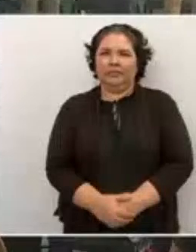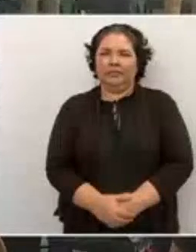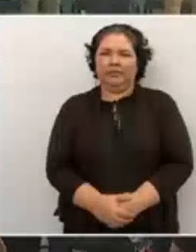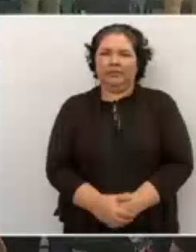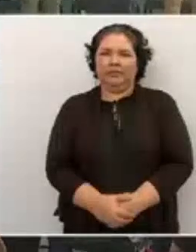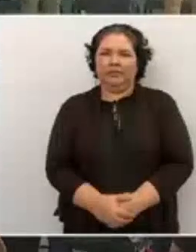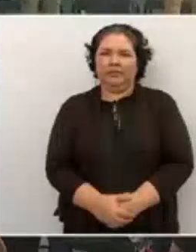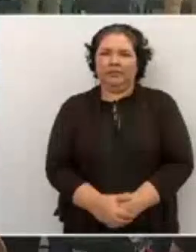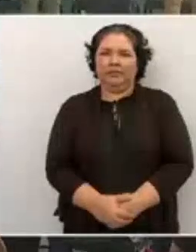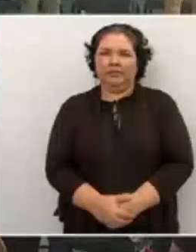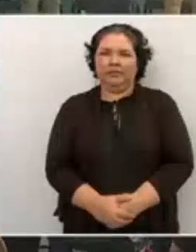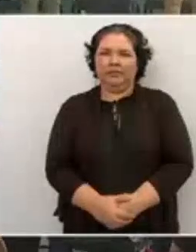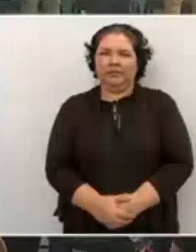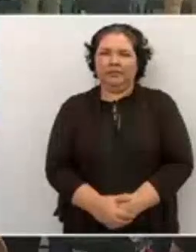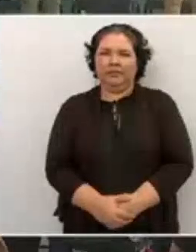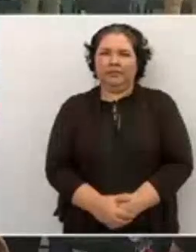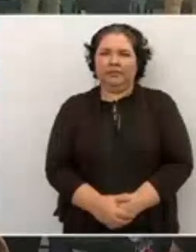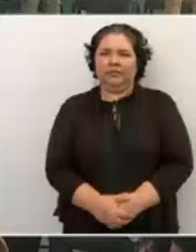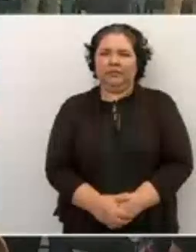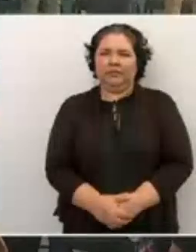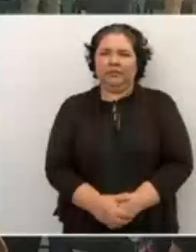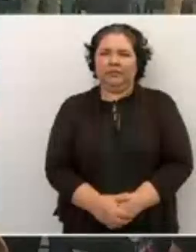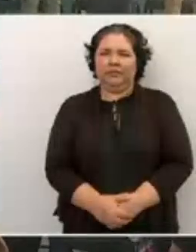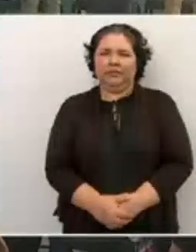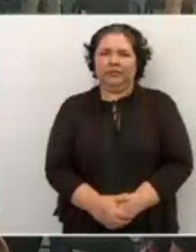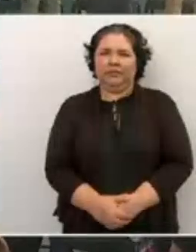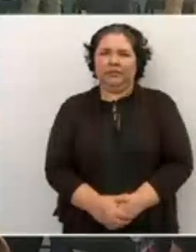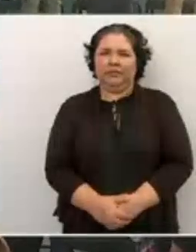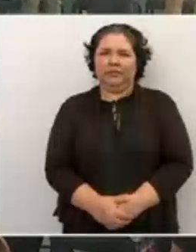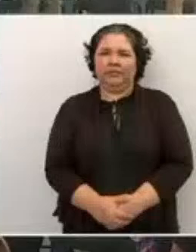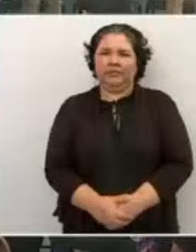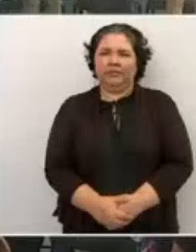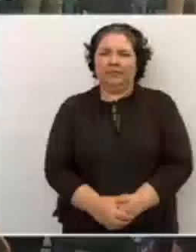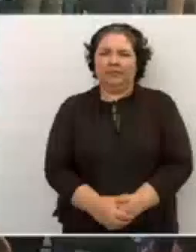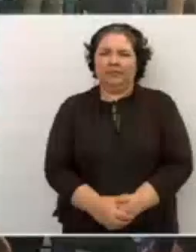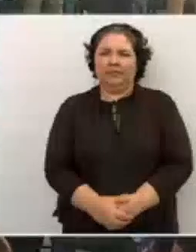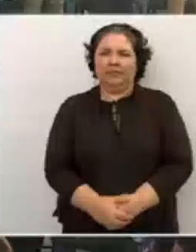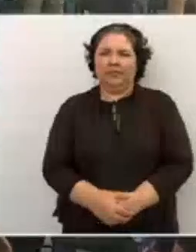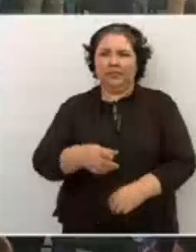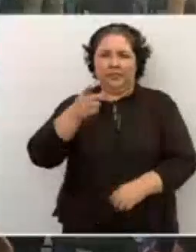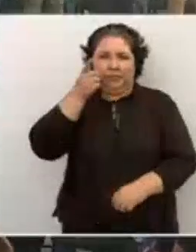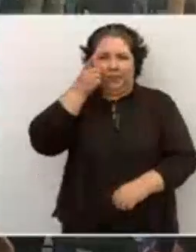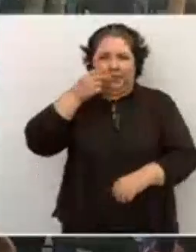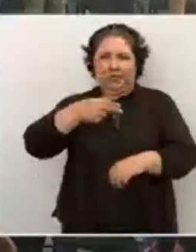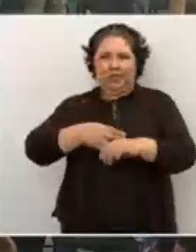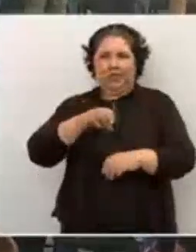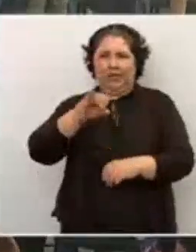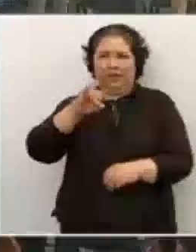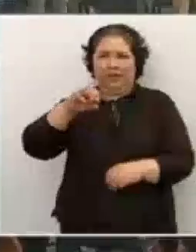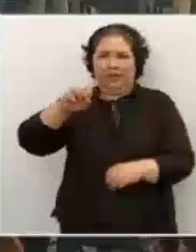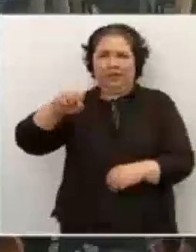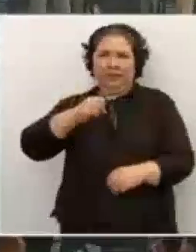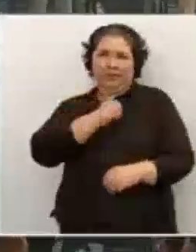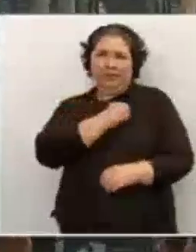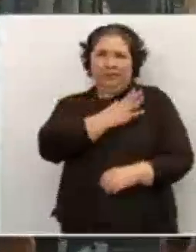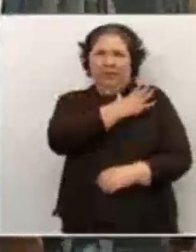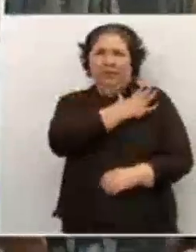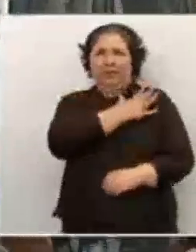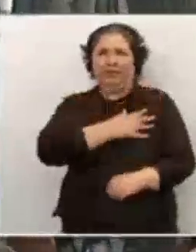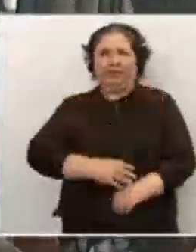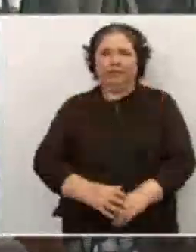Solicitamos la intervención del director general de IMSS Bienestar, doctor Alejandro Esbarch Pérez.